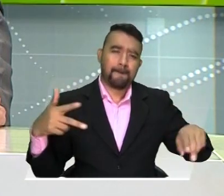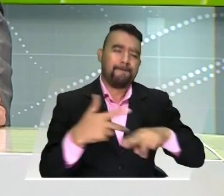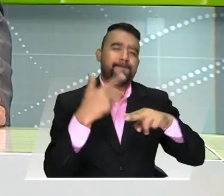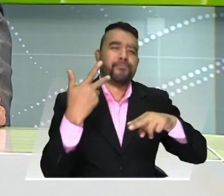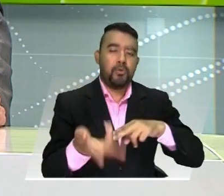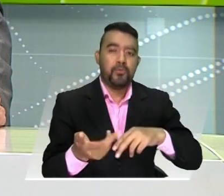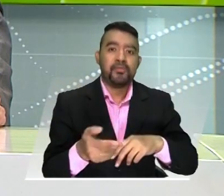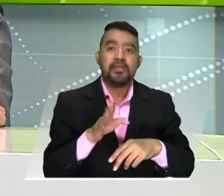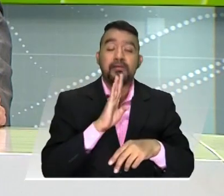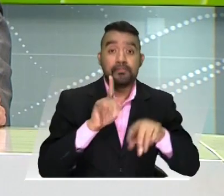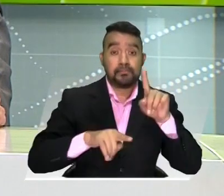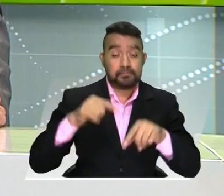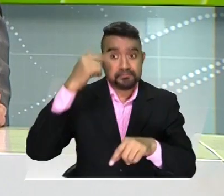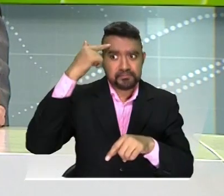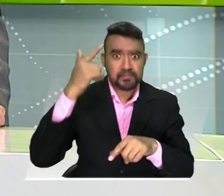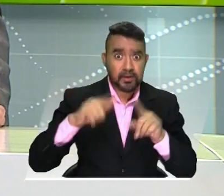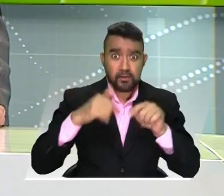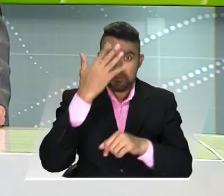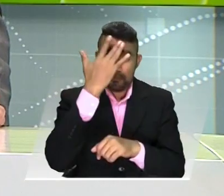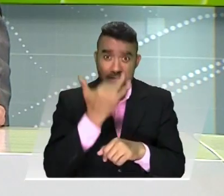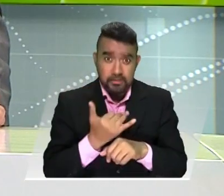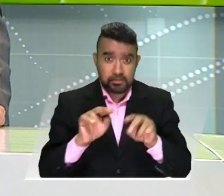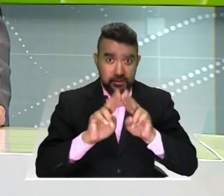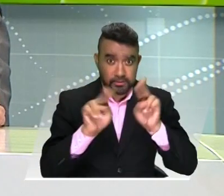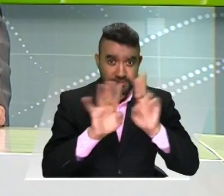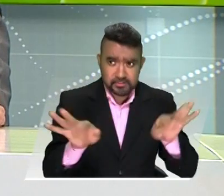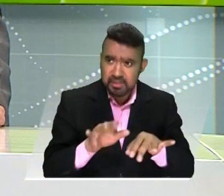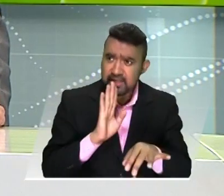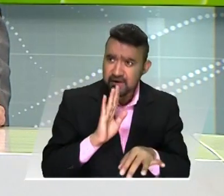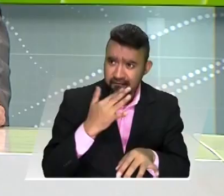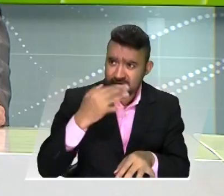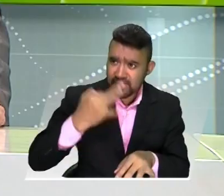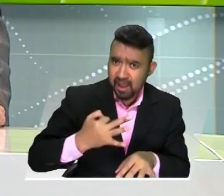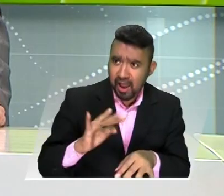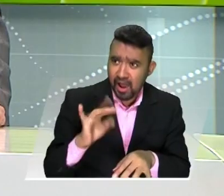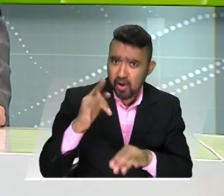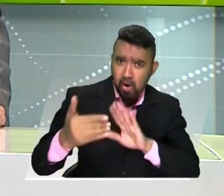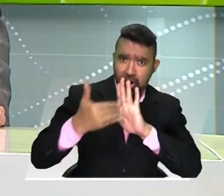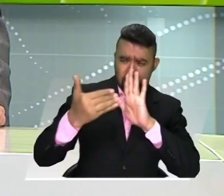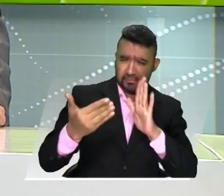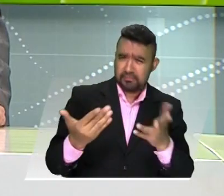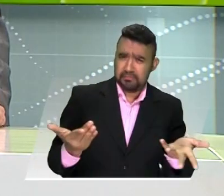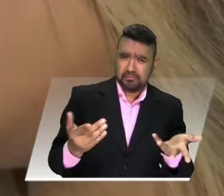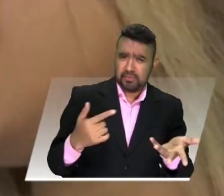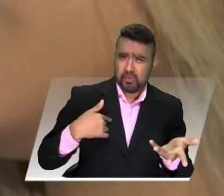Ana Isabel Giraldo, quien se defiende y denuncia amenazas en su contra.